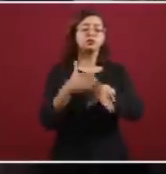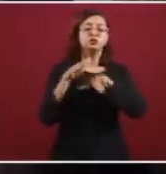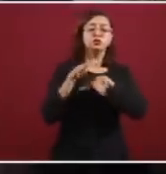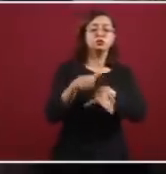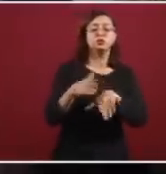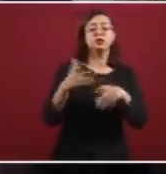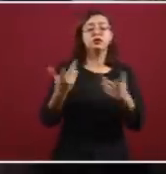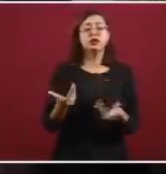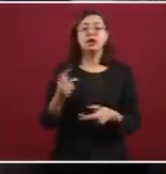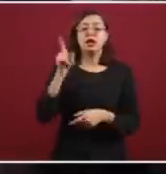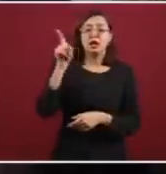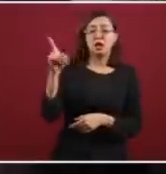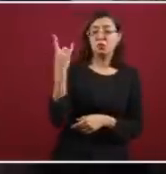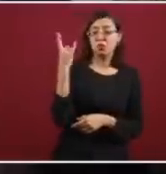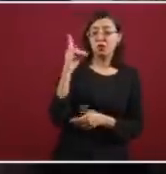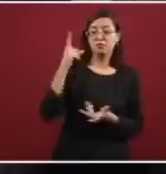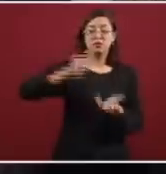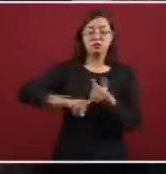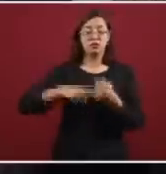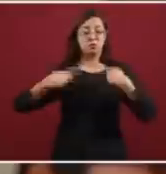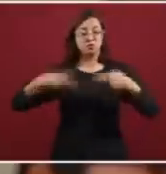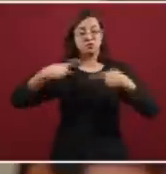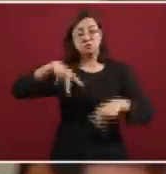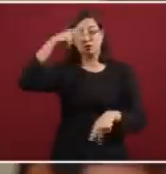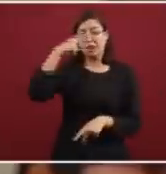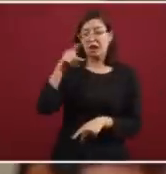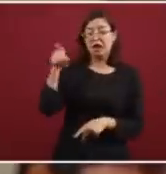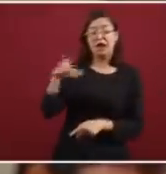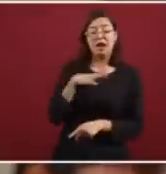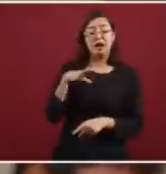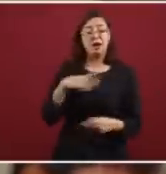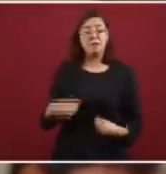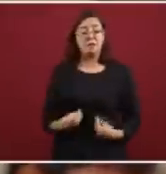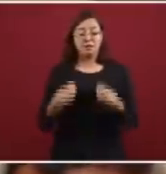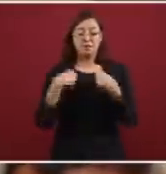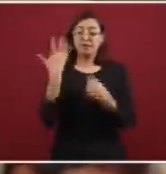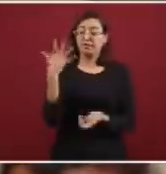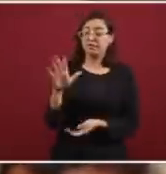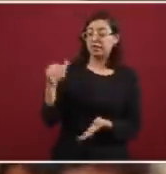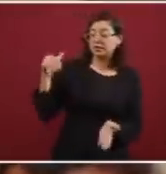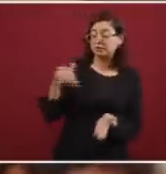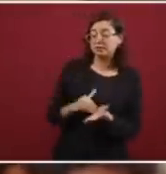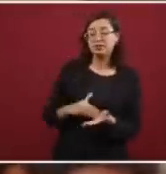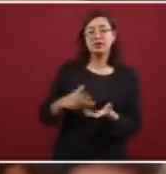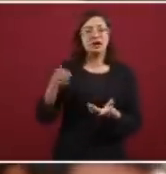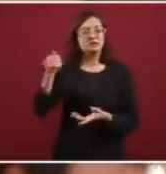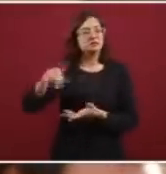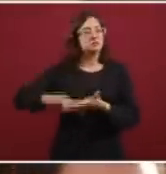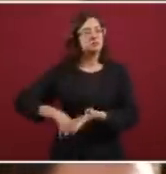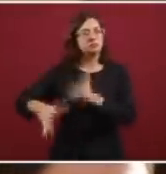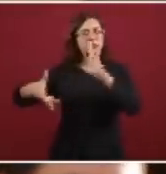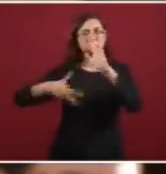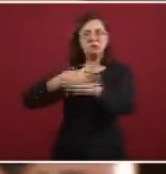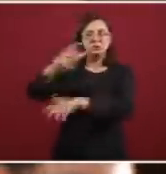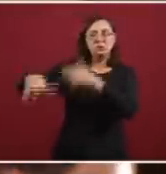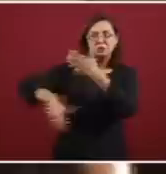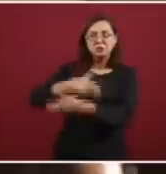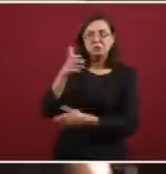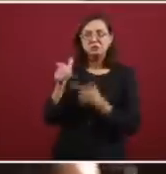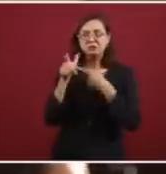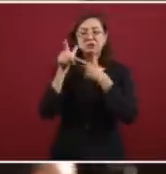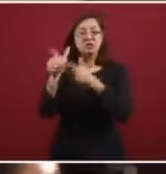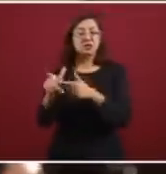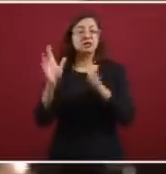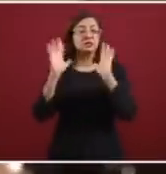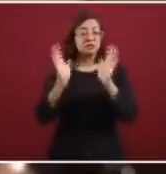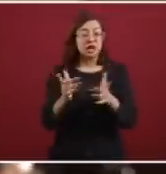de mexicanos en Bolivia. El canciller hablaba de 10,000 mexicanos y pues nos siguen las protestas, la violencia. Si algún mexicano ha pedido